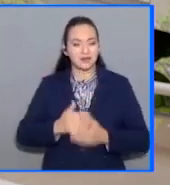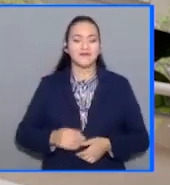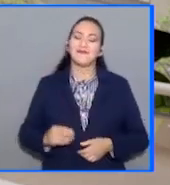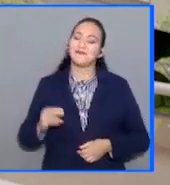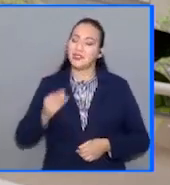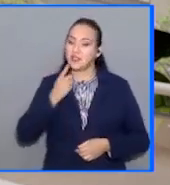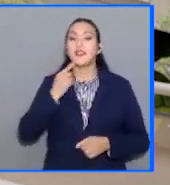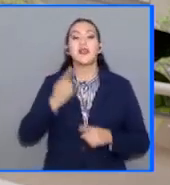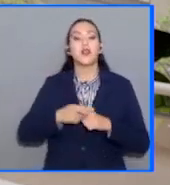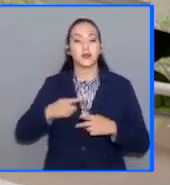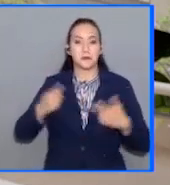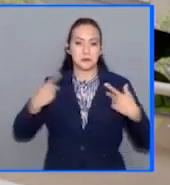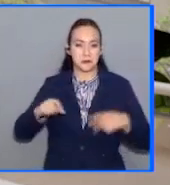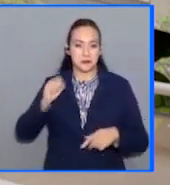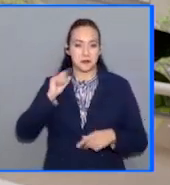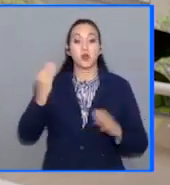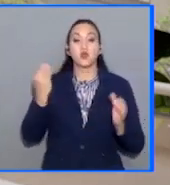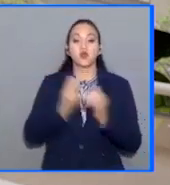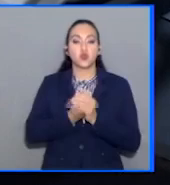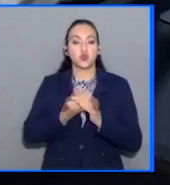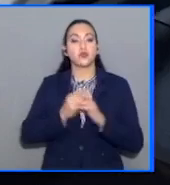durante un curso de la Escuela Judicial.